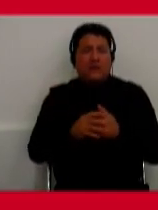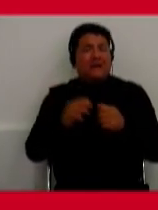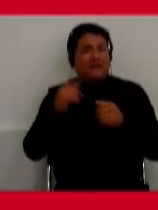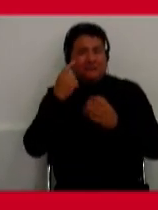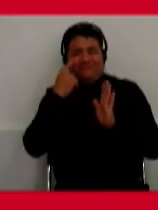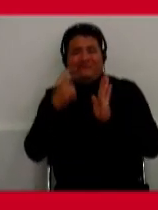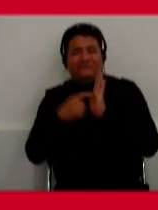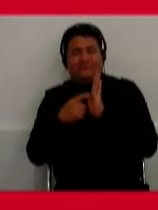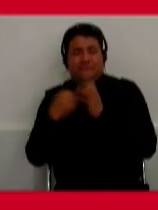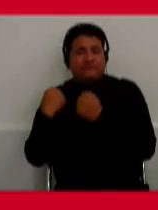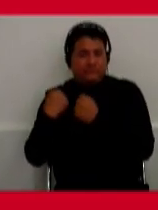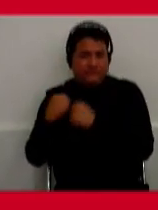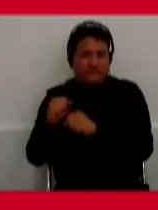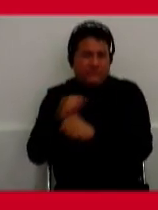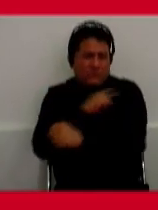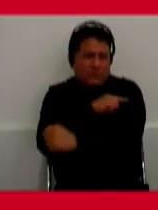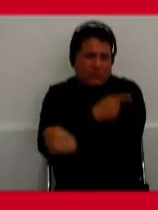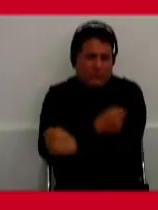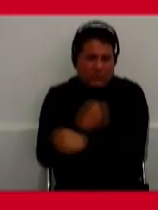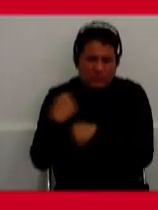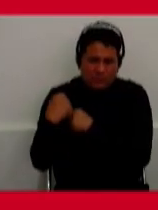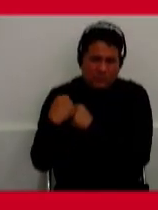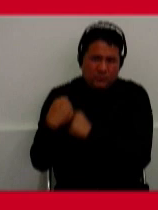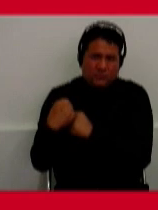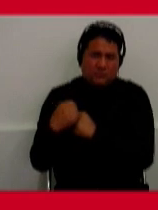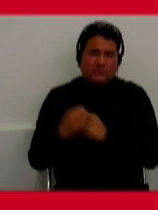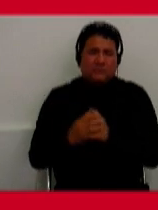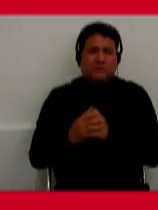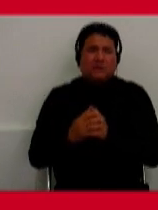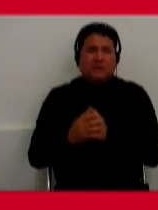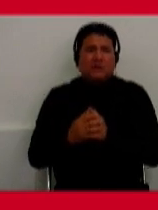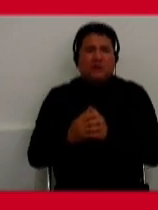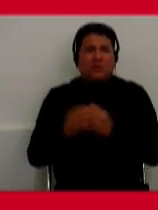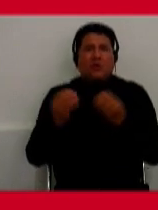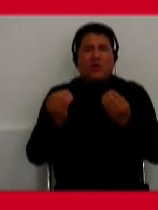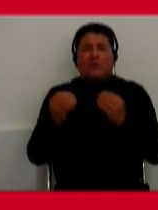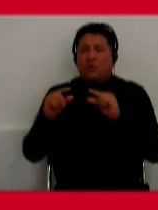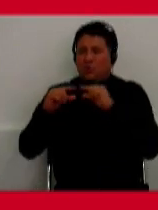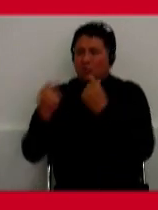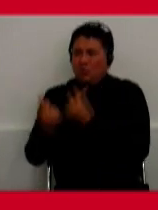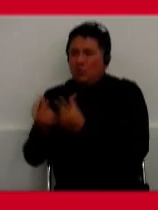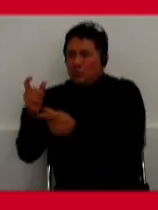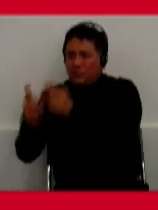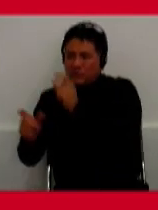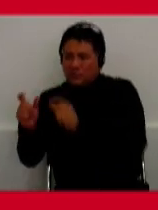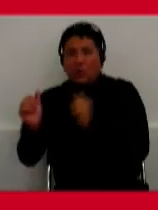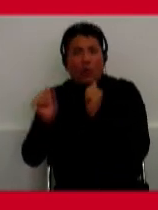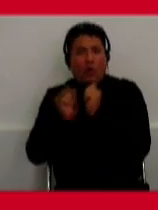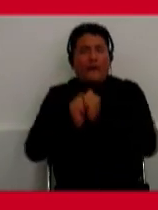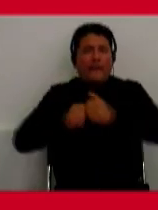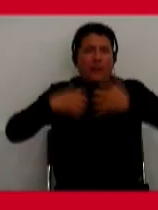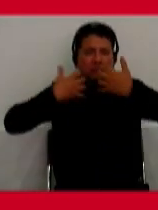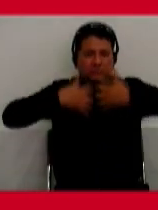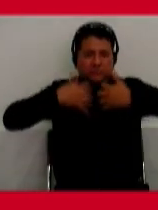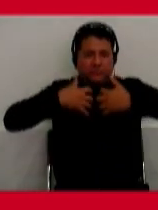la transformación que hizo el grupo humano de geomecánica acompañado por las diferentes